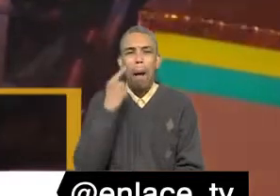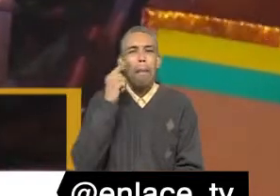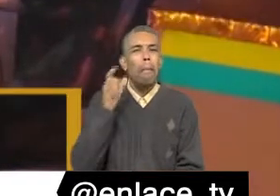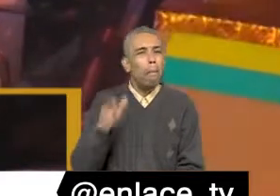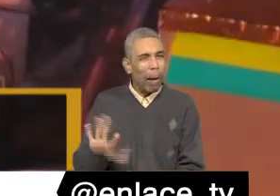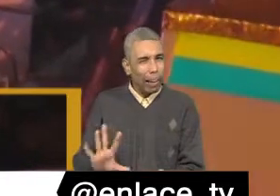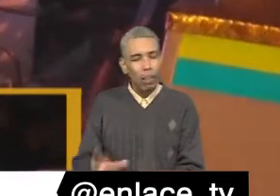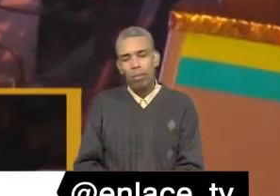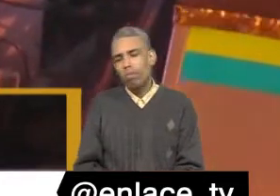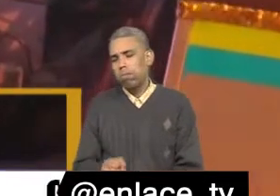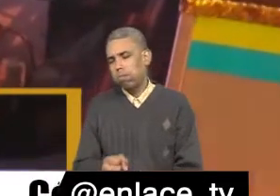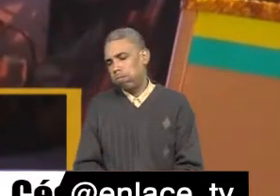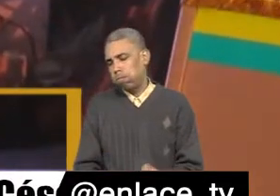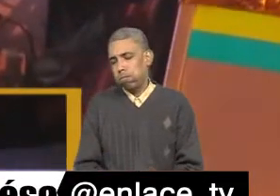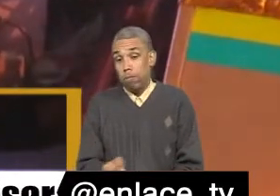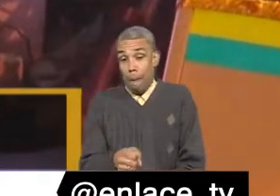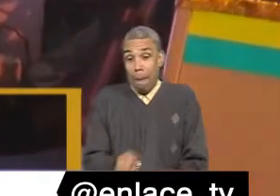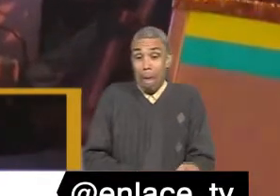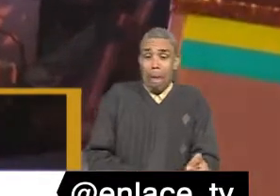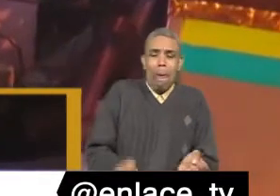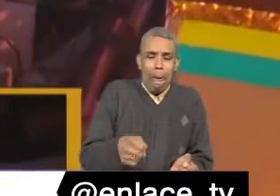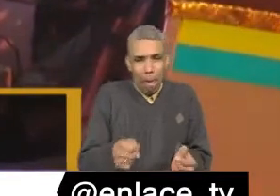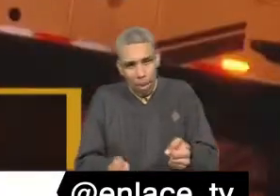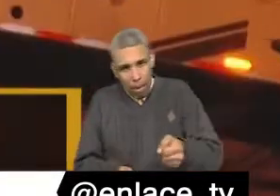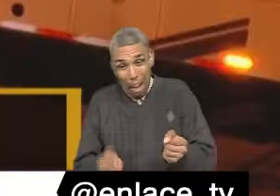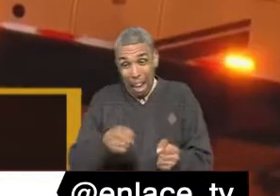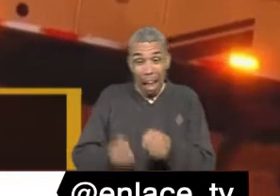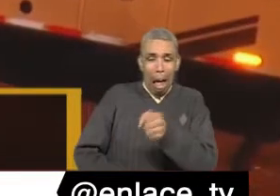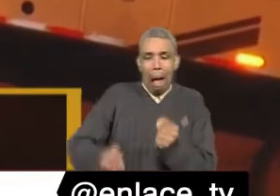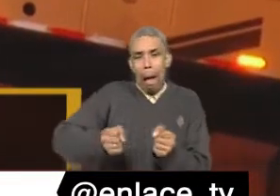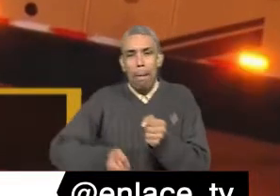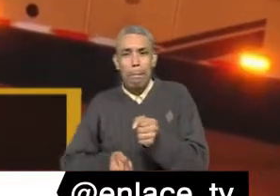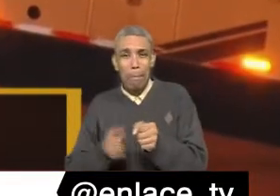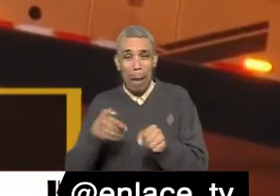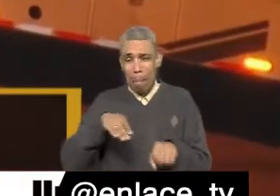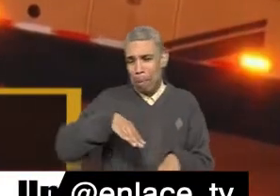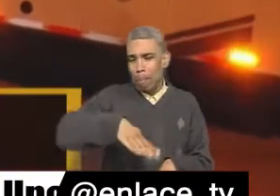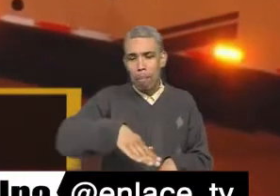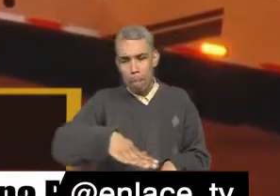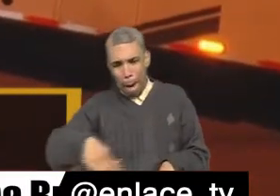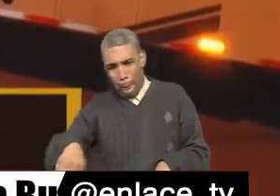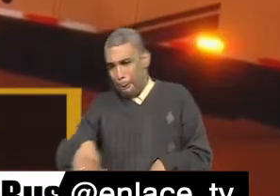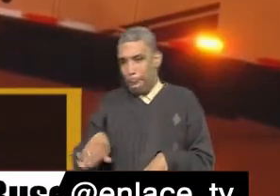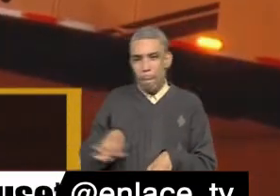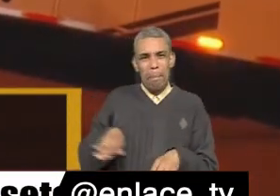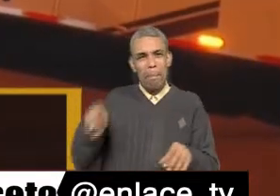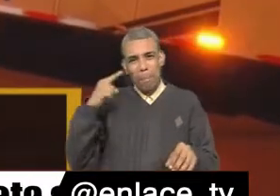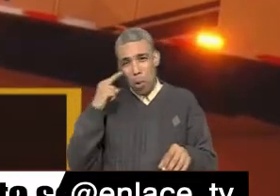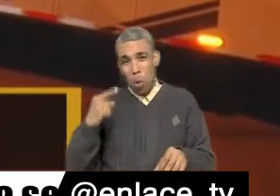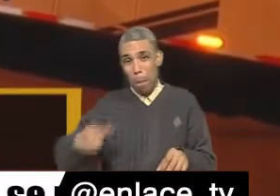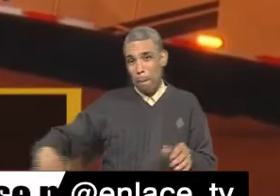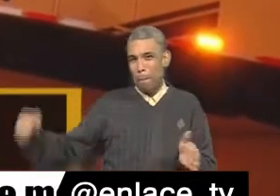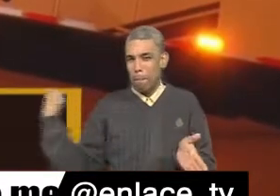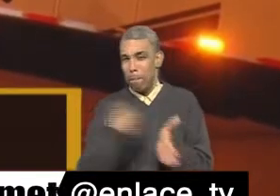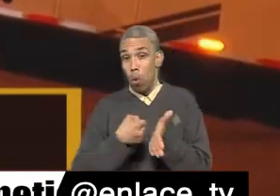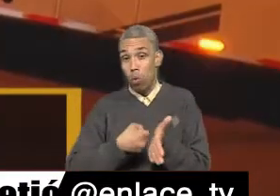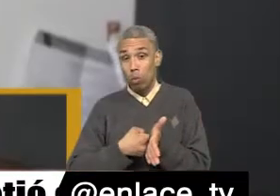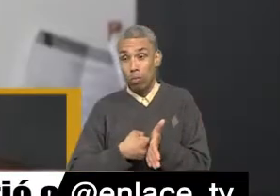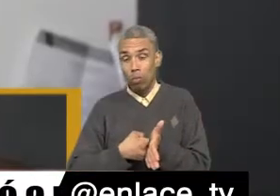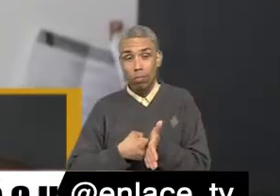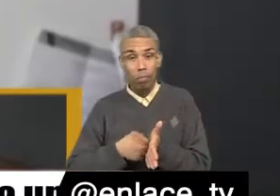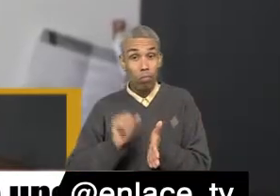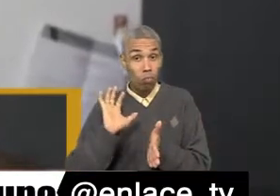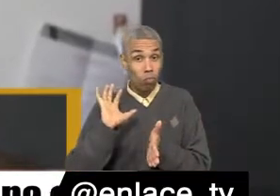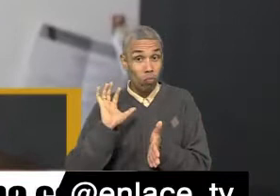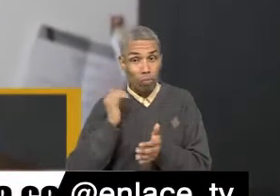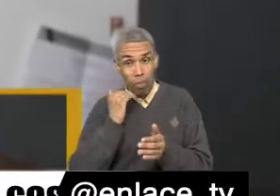¿no? Eso es materia de investigación, pierde el control y se va contra un inmueble. En este accidente pues resultan